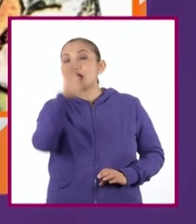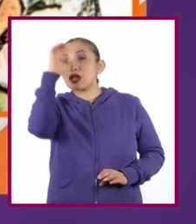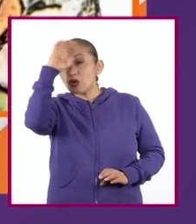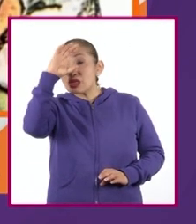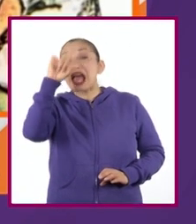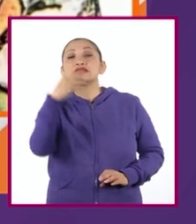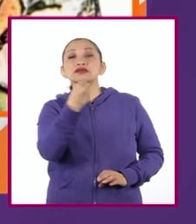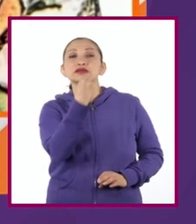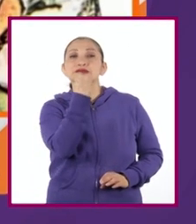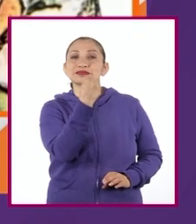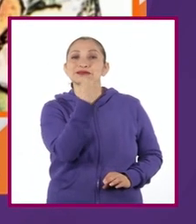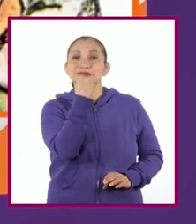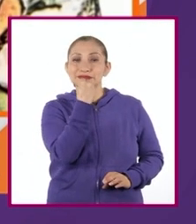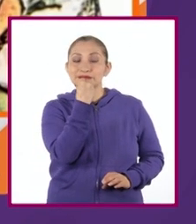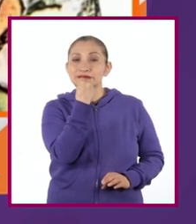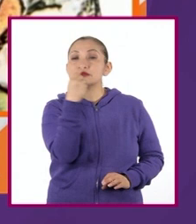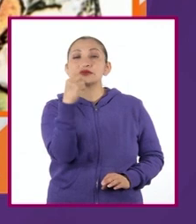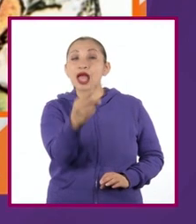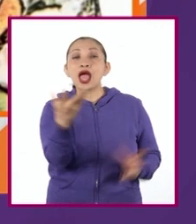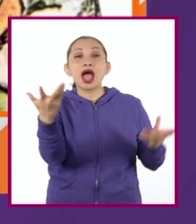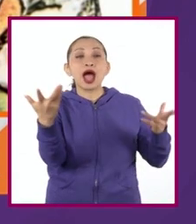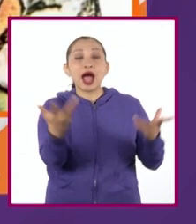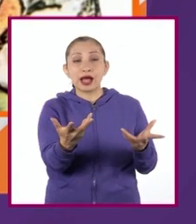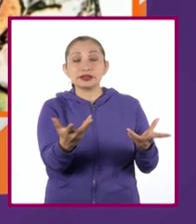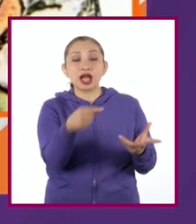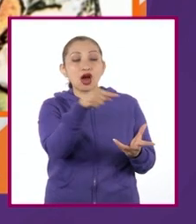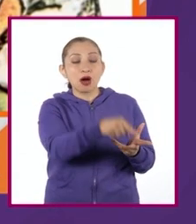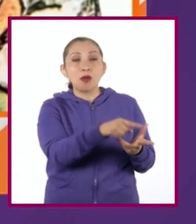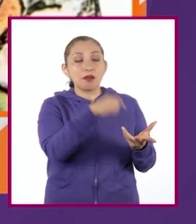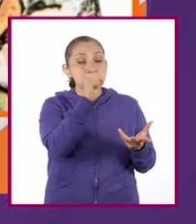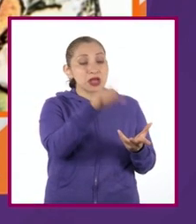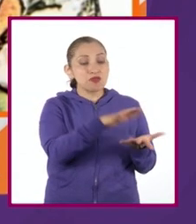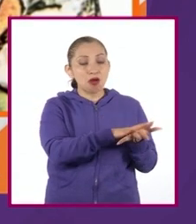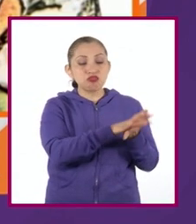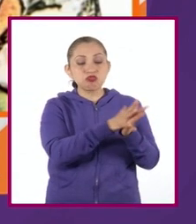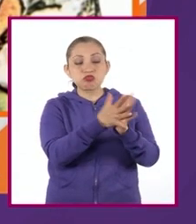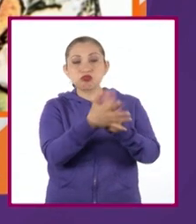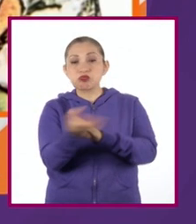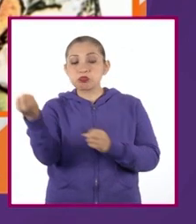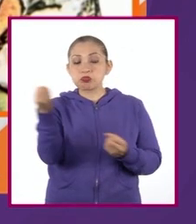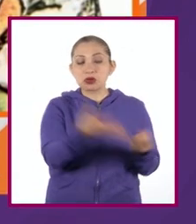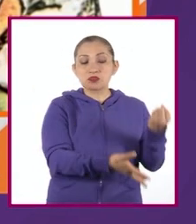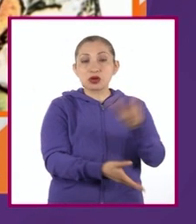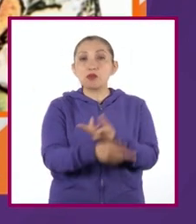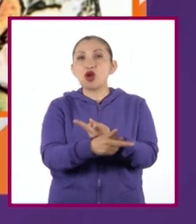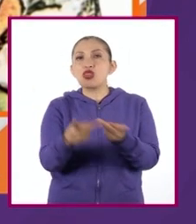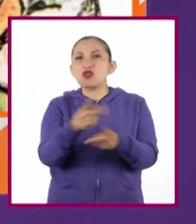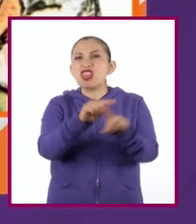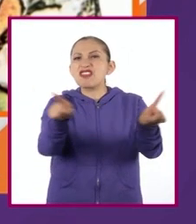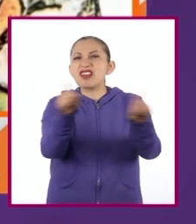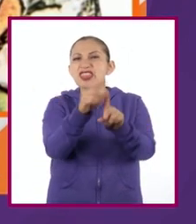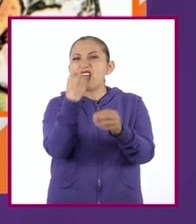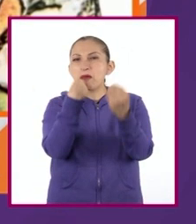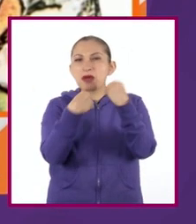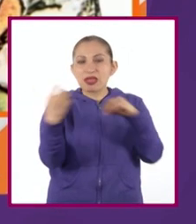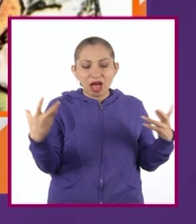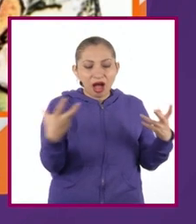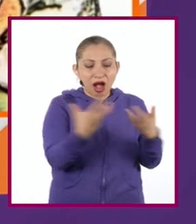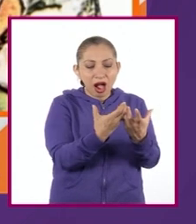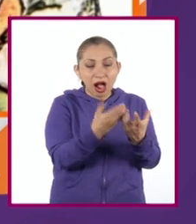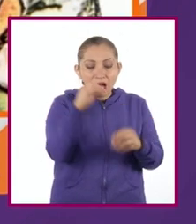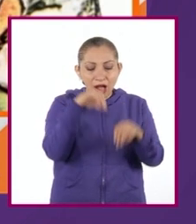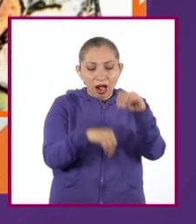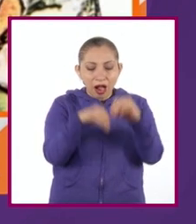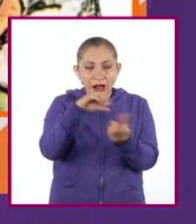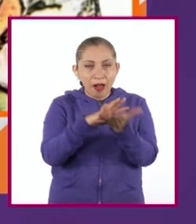la gastronomía, que se produjo como consecuencia del intercambio de productos alimenticios y la